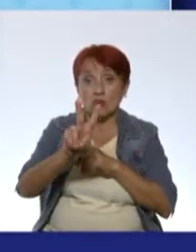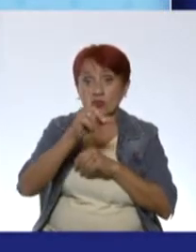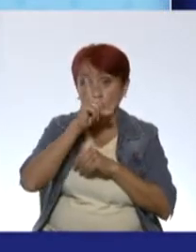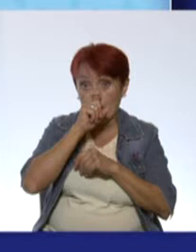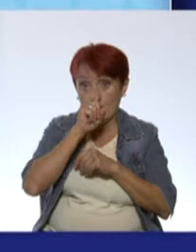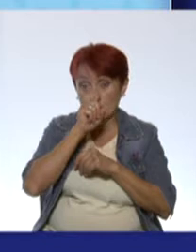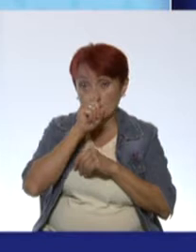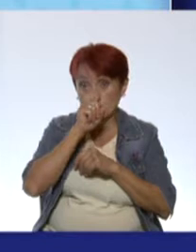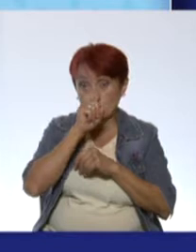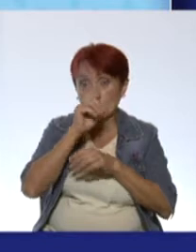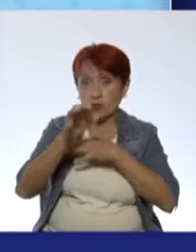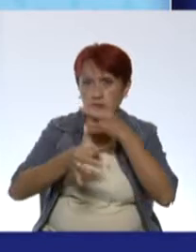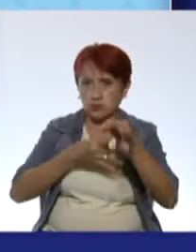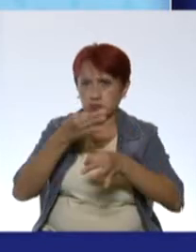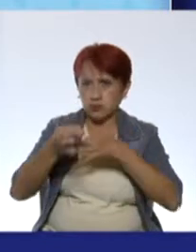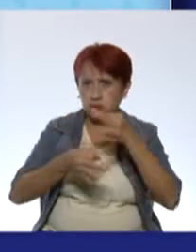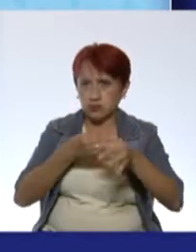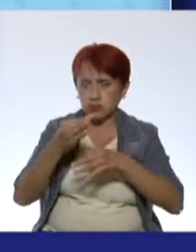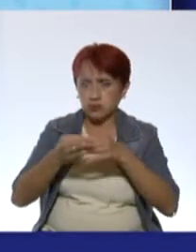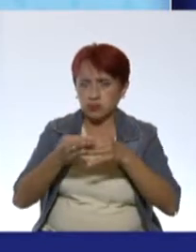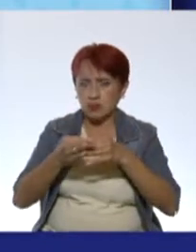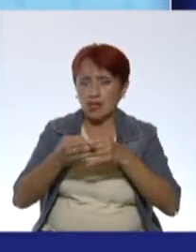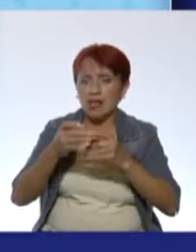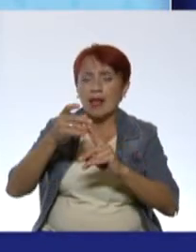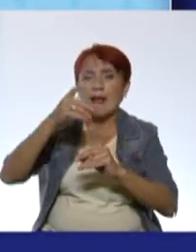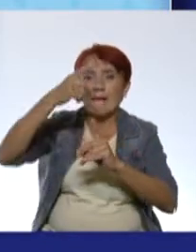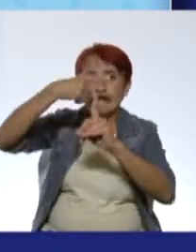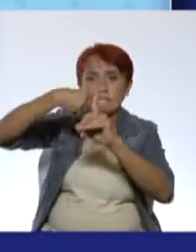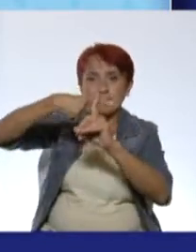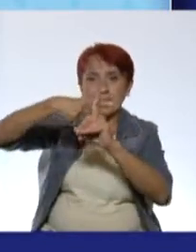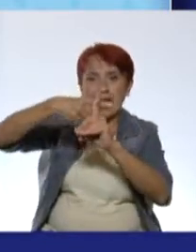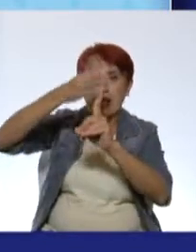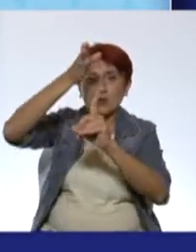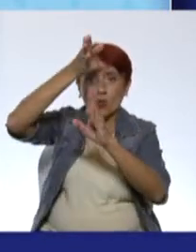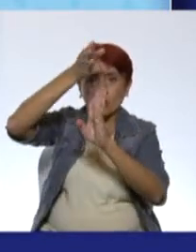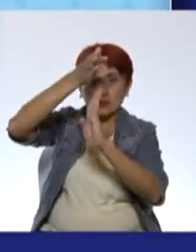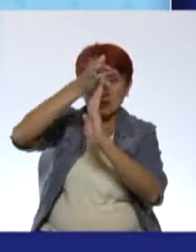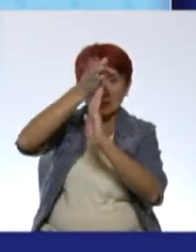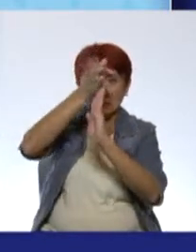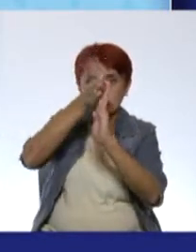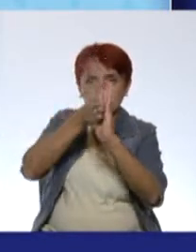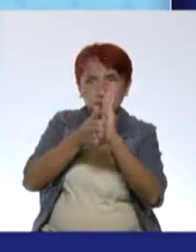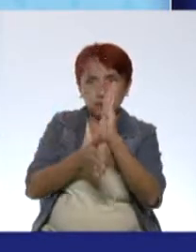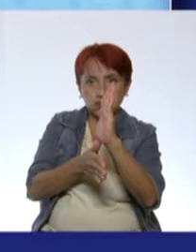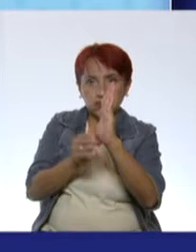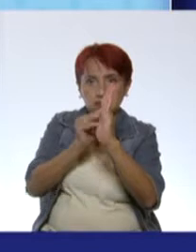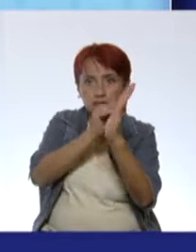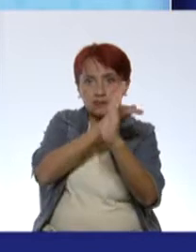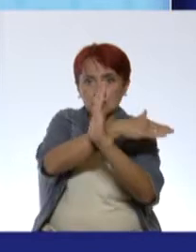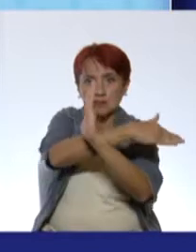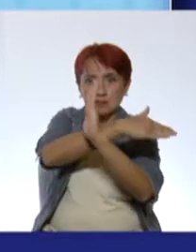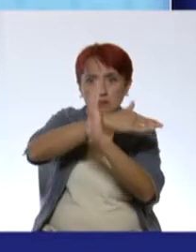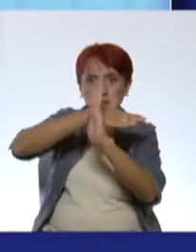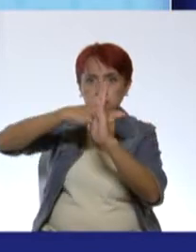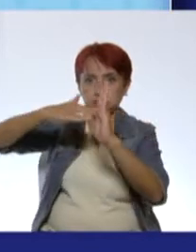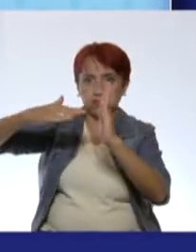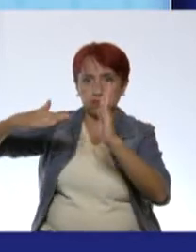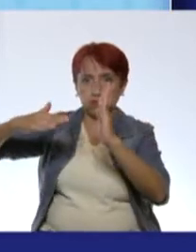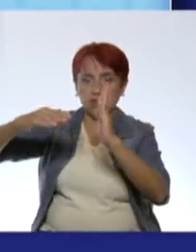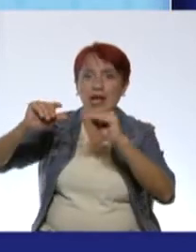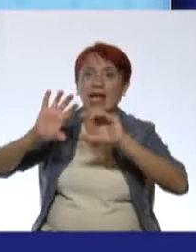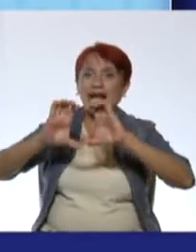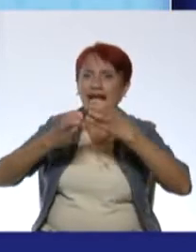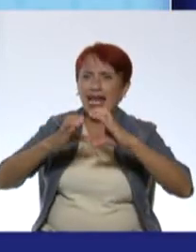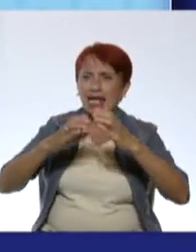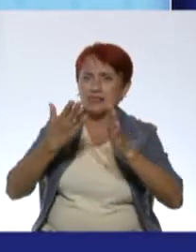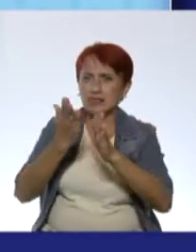Para el segundo año vamos a estar hablando hoy del plano cartesiano, es decir, dónde representar esas funciones que vimos en